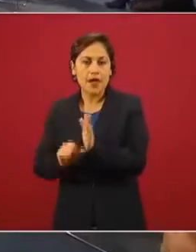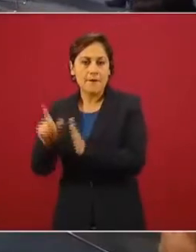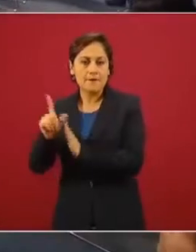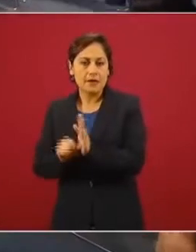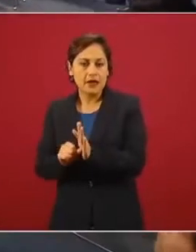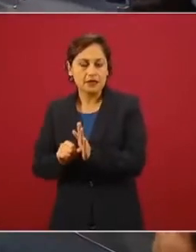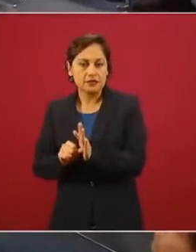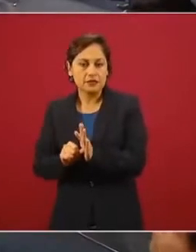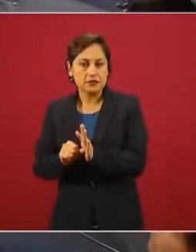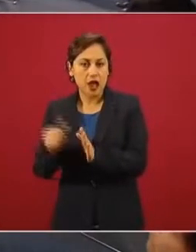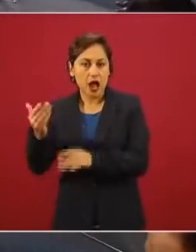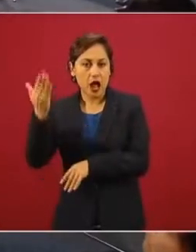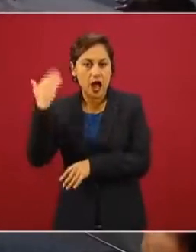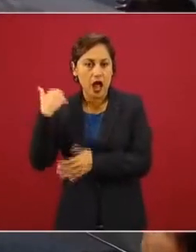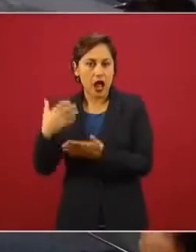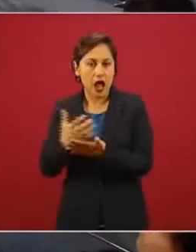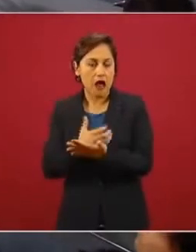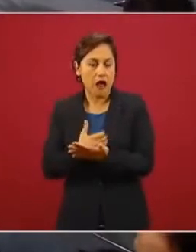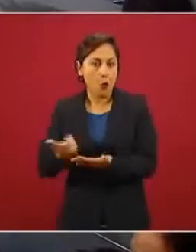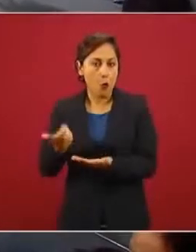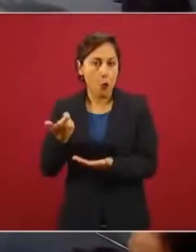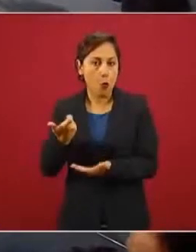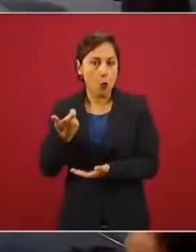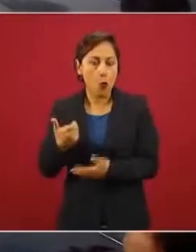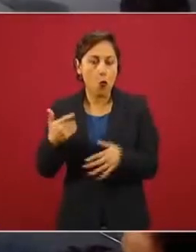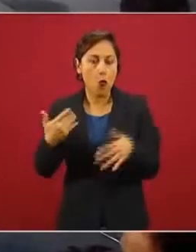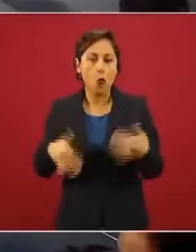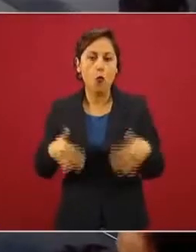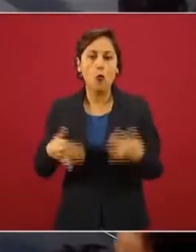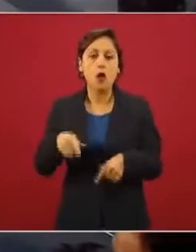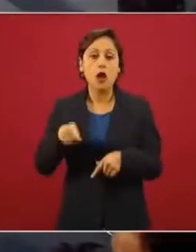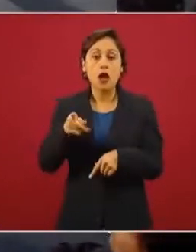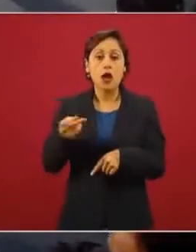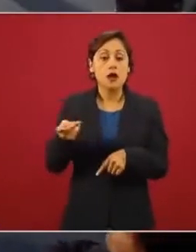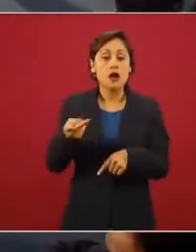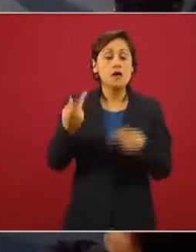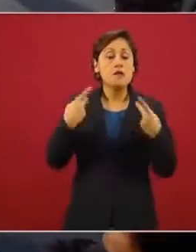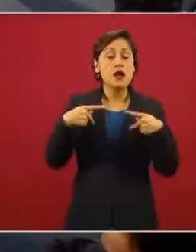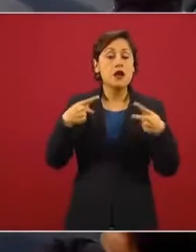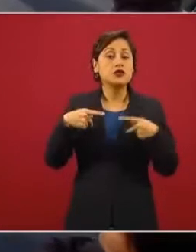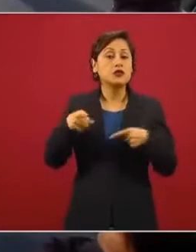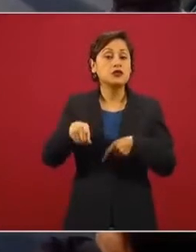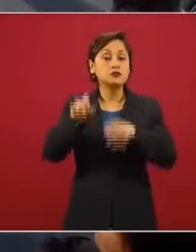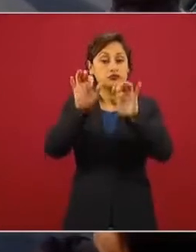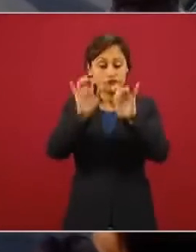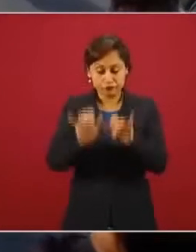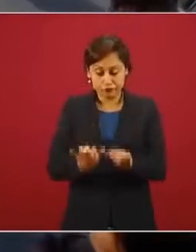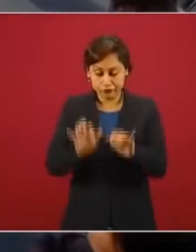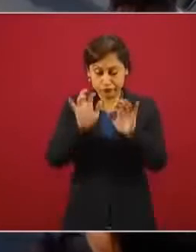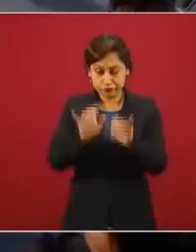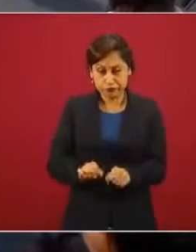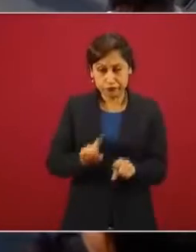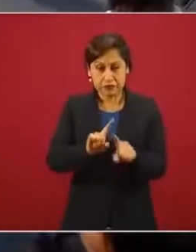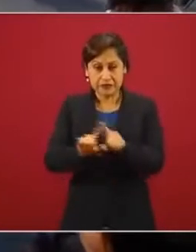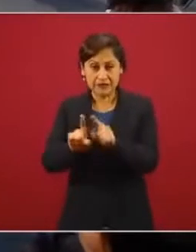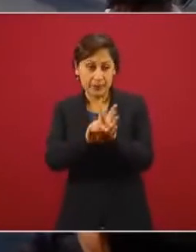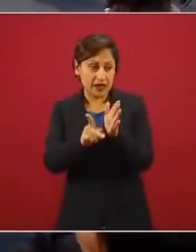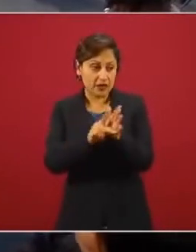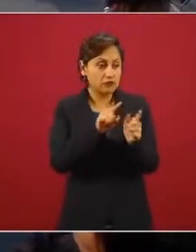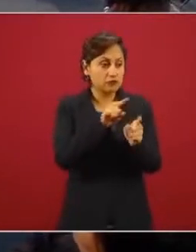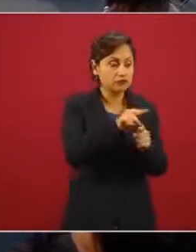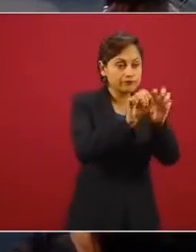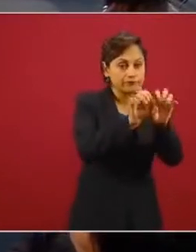como escribían o eran analistas de noticias en varios medios,